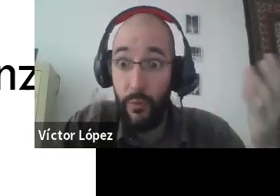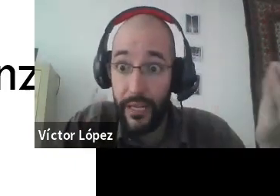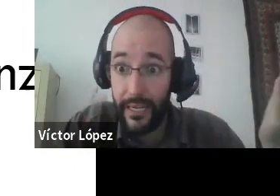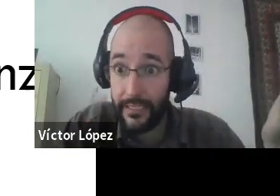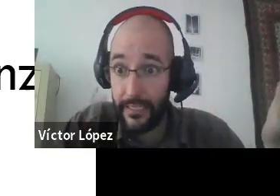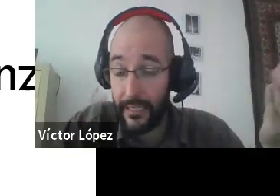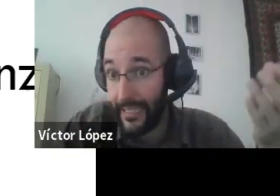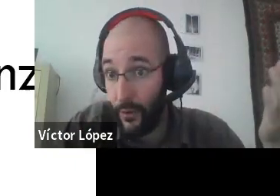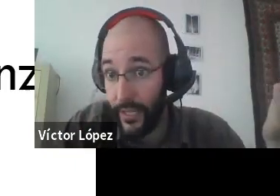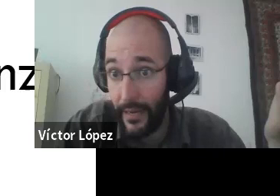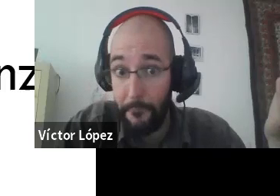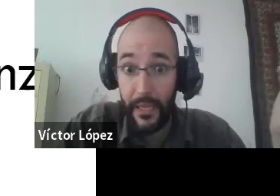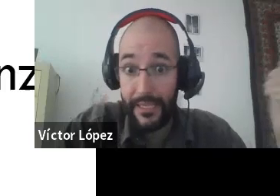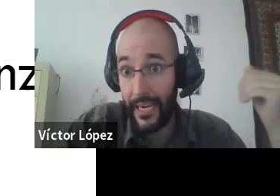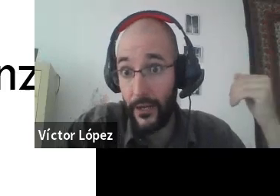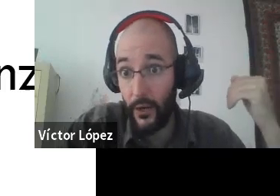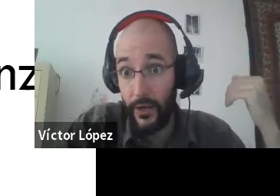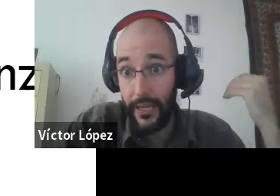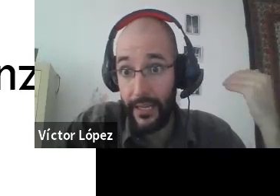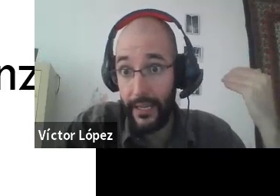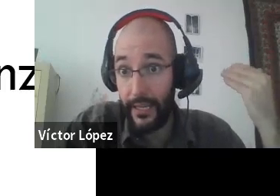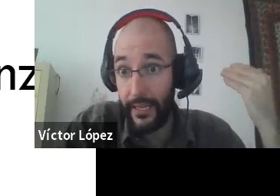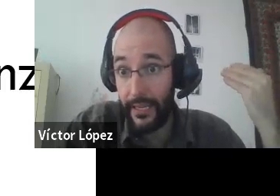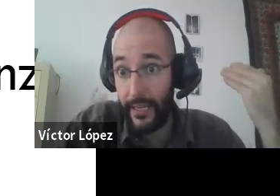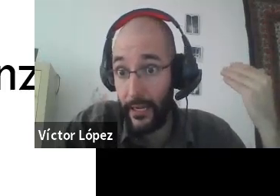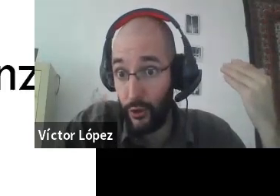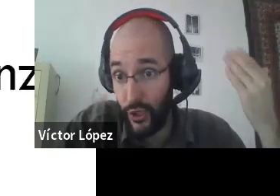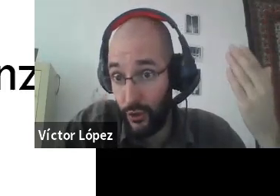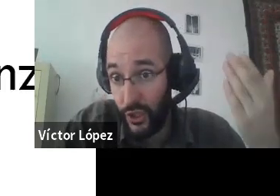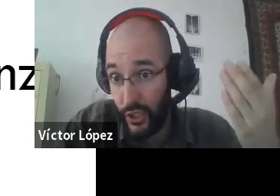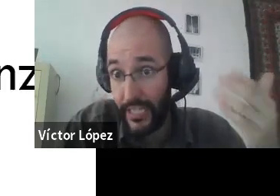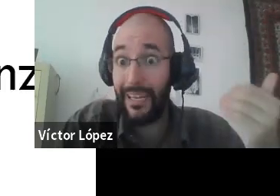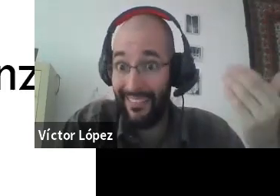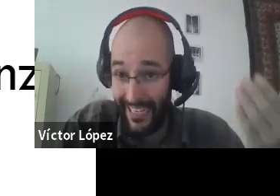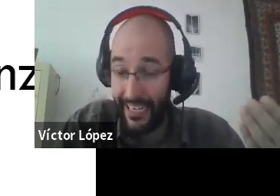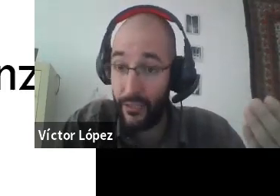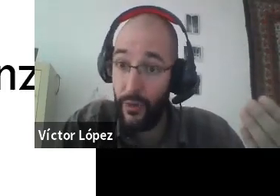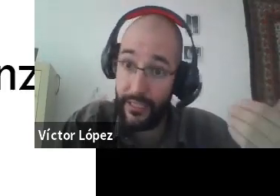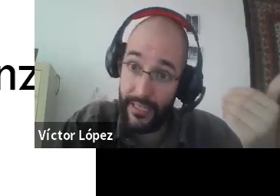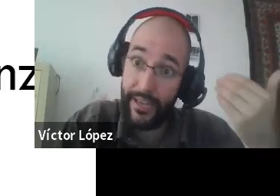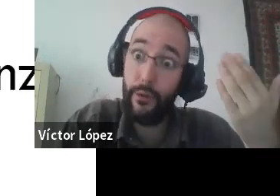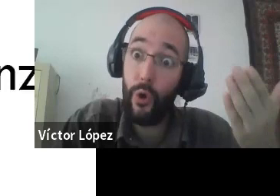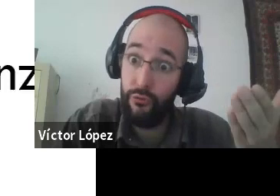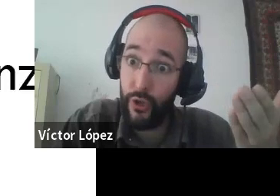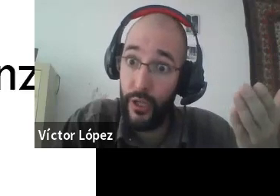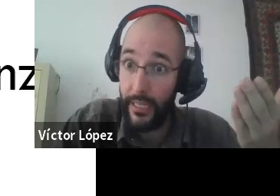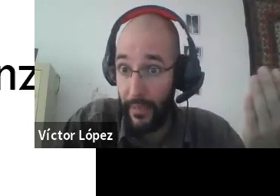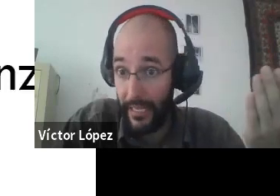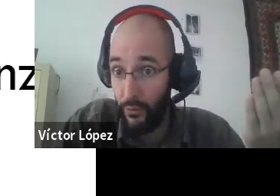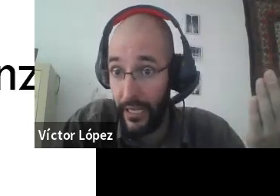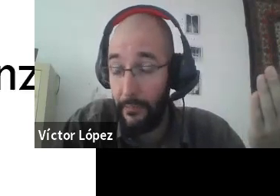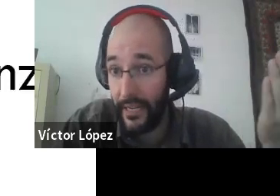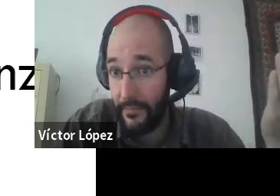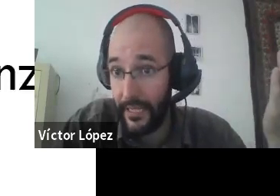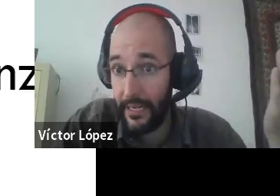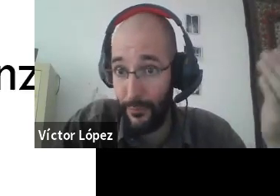escuelas públicas en Cataluña salió que los chicos y chicas para entrar en la escuela tendrían que hacer un control de